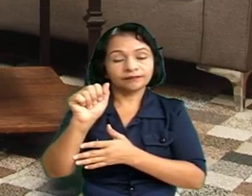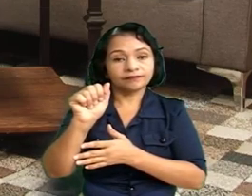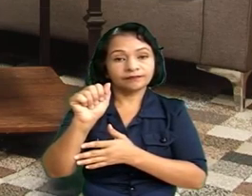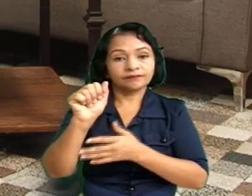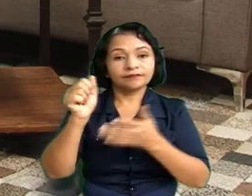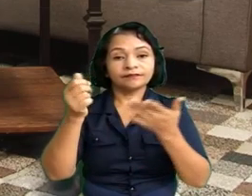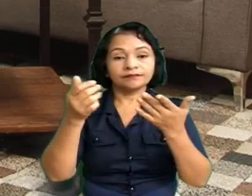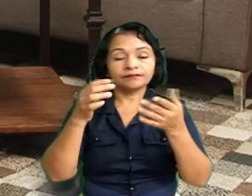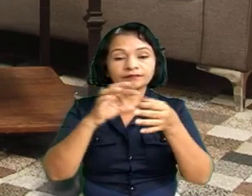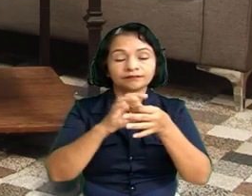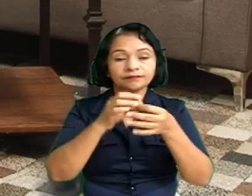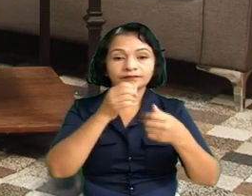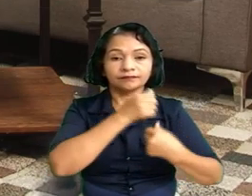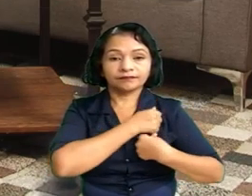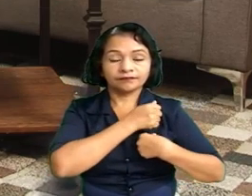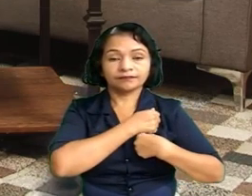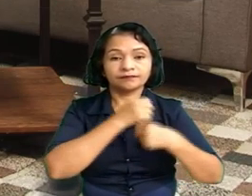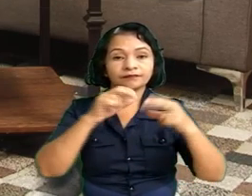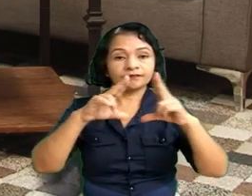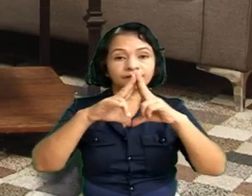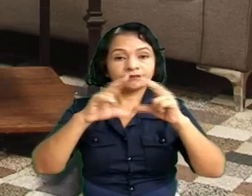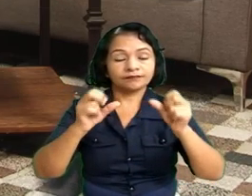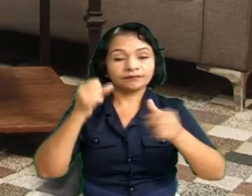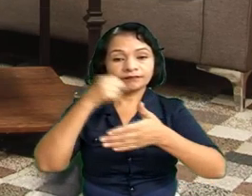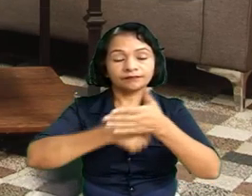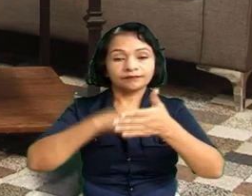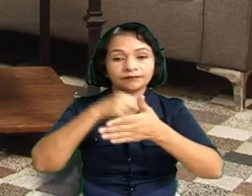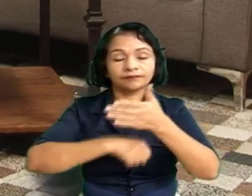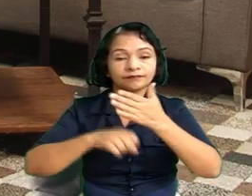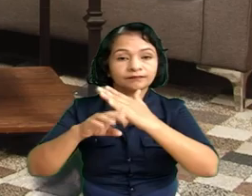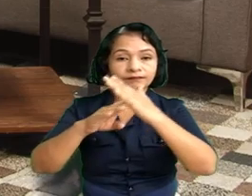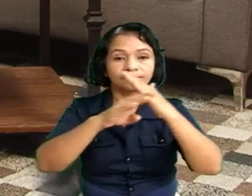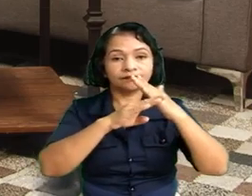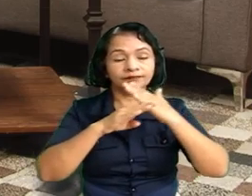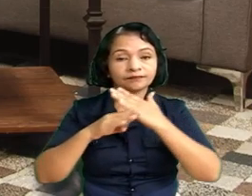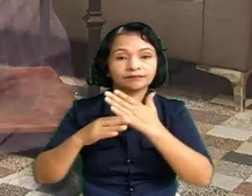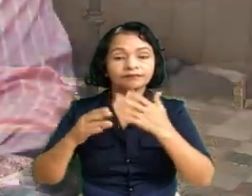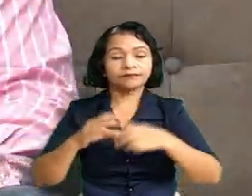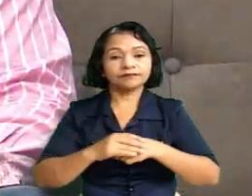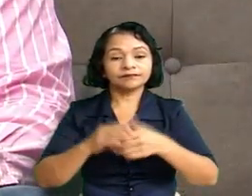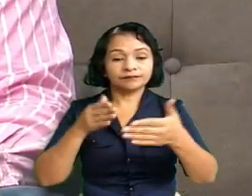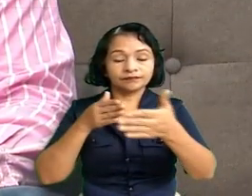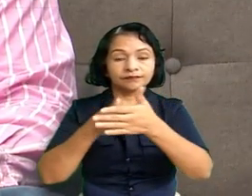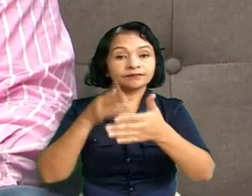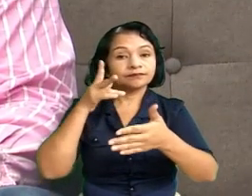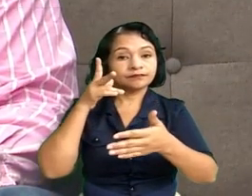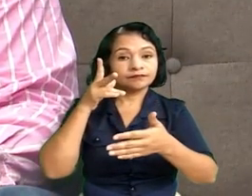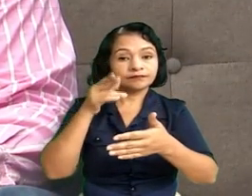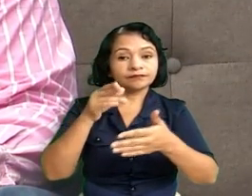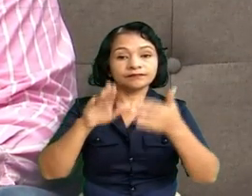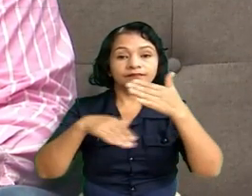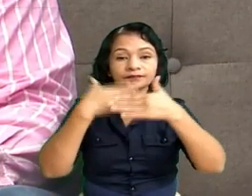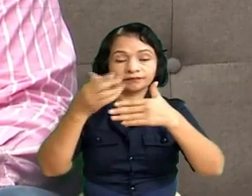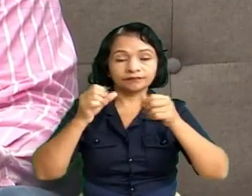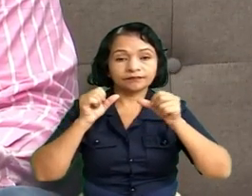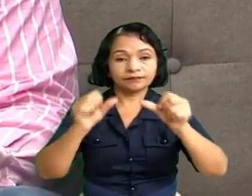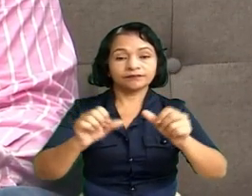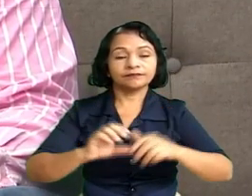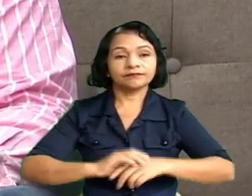las filas del Ejército Defensor de la Soberanía Nacional y de la lucha antiinterventora. Tenemos que hacer una pausa, pero nosotros ya